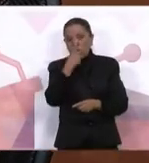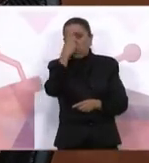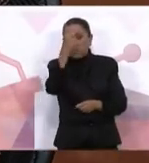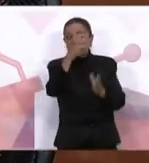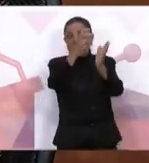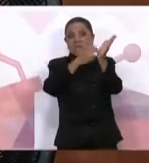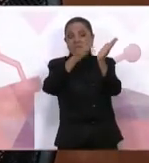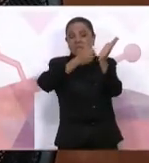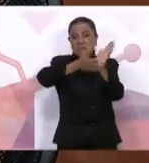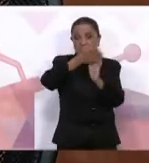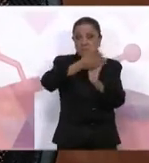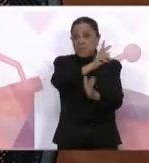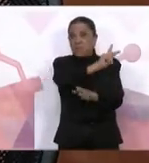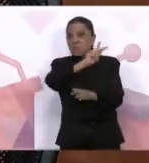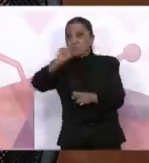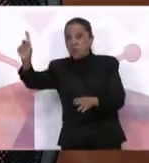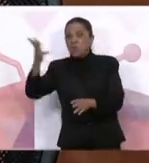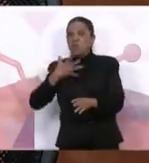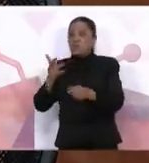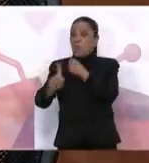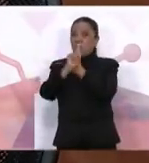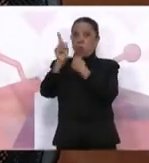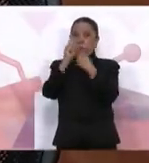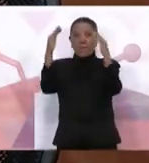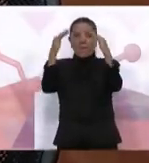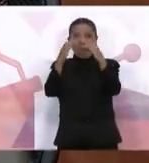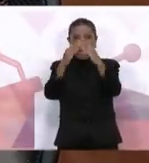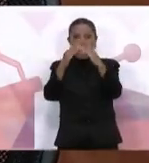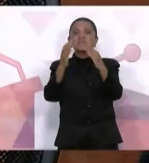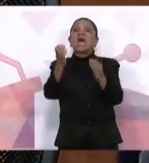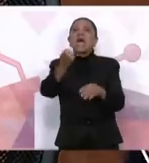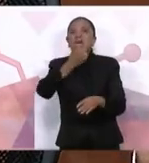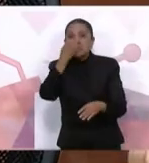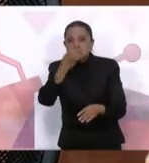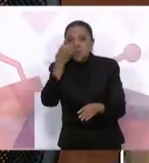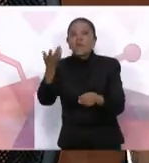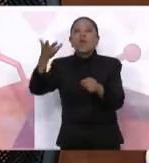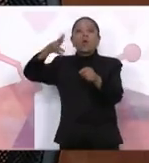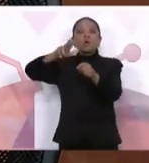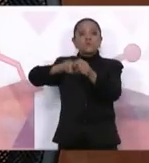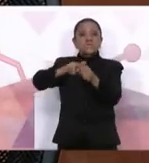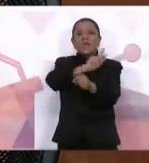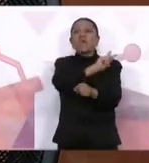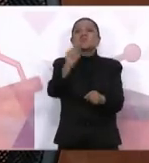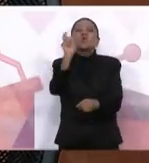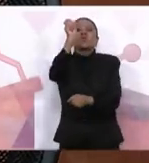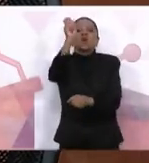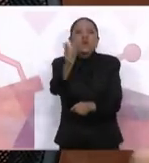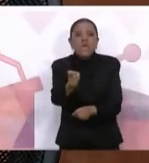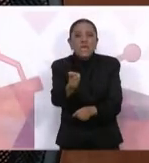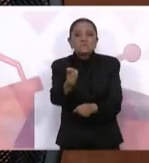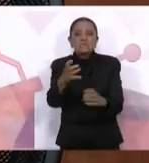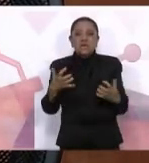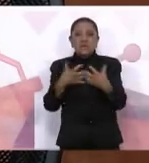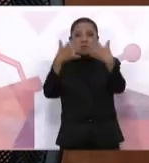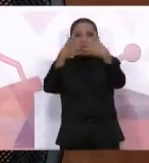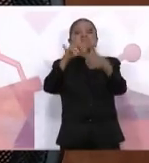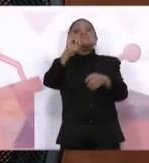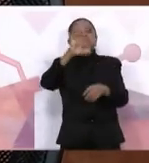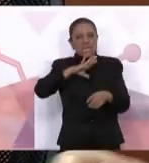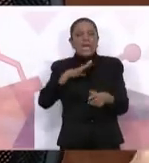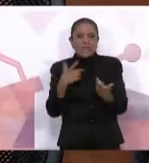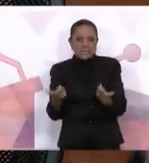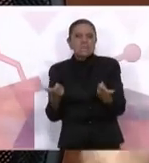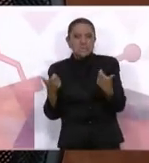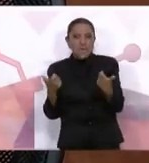que ven problemas en su vivienda en las escuelas en los hospitales en todo lo que implica esto social hay recursos hay un decreto que permite